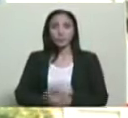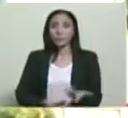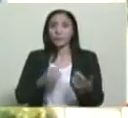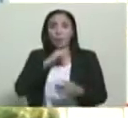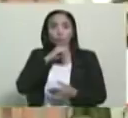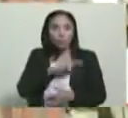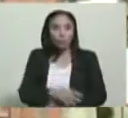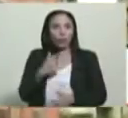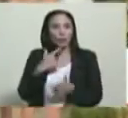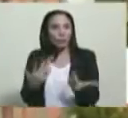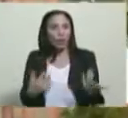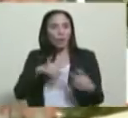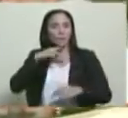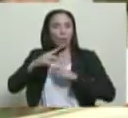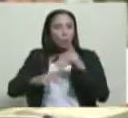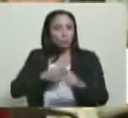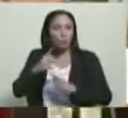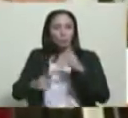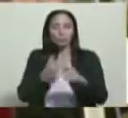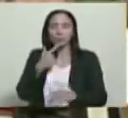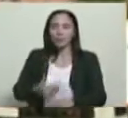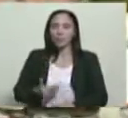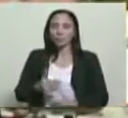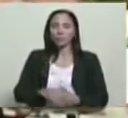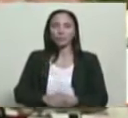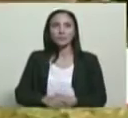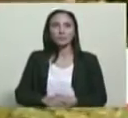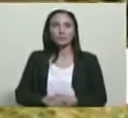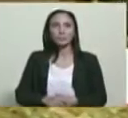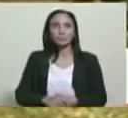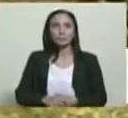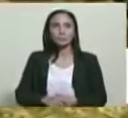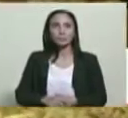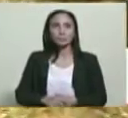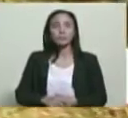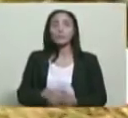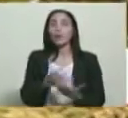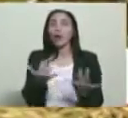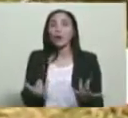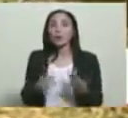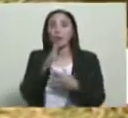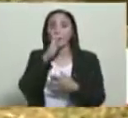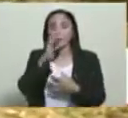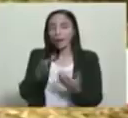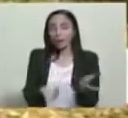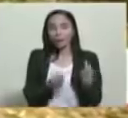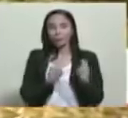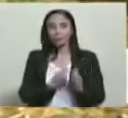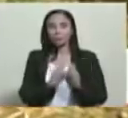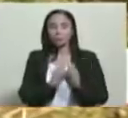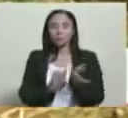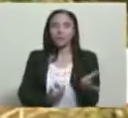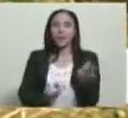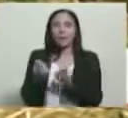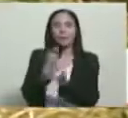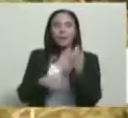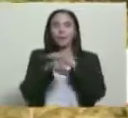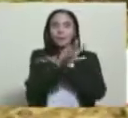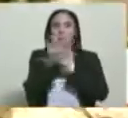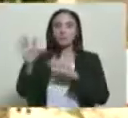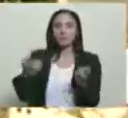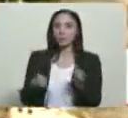es producir. Es importante mencionar, presidente, que en este momento el Banco del Tesoro pues nos ha apoyado con la entrega de